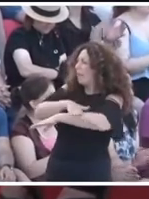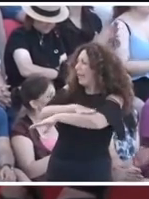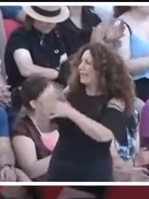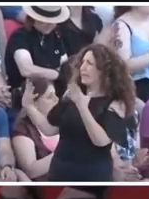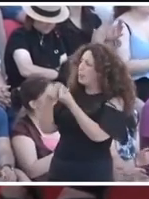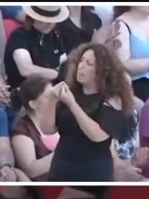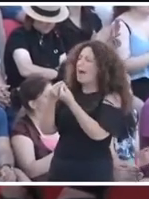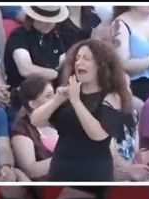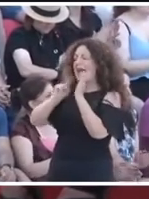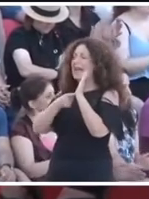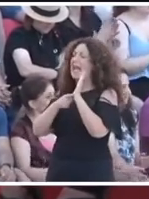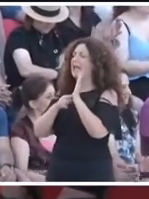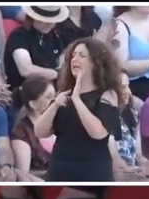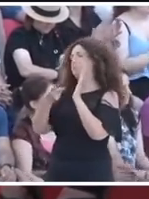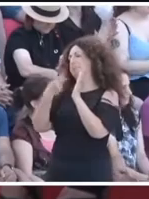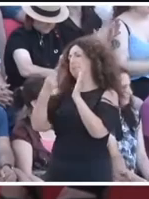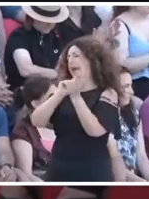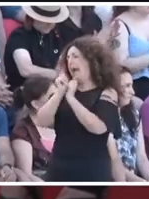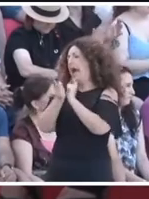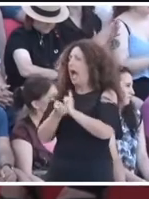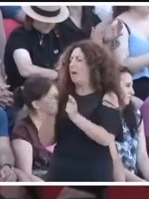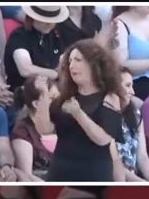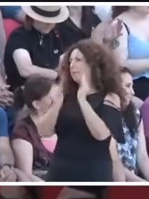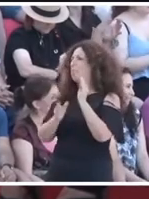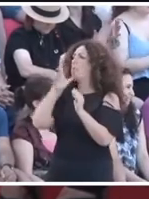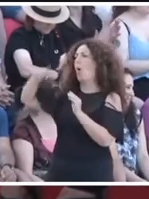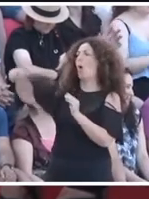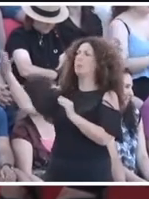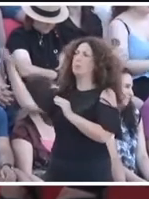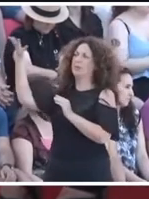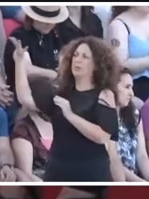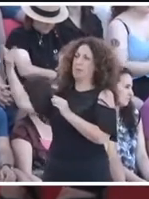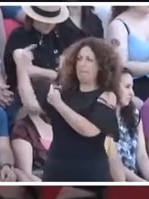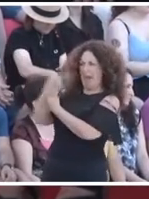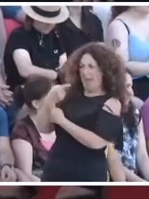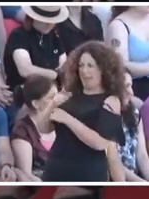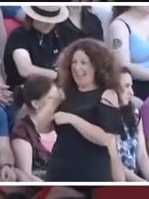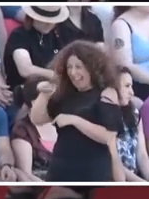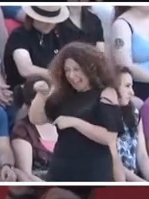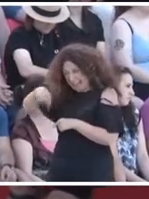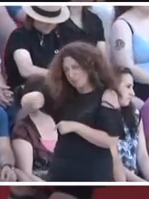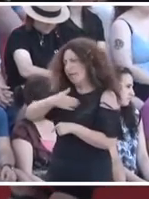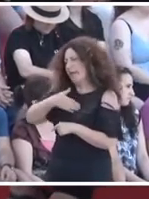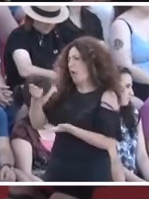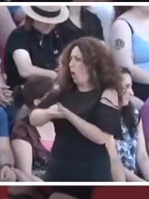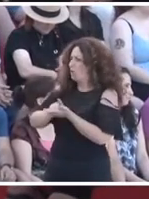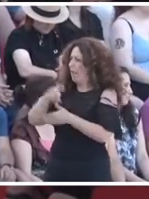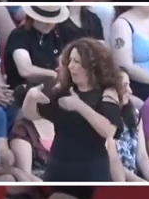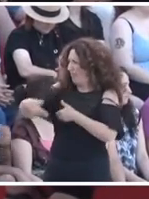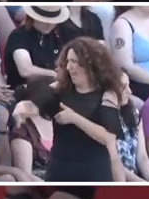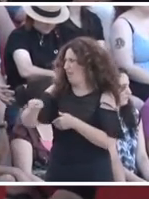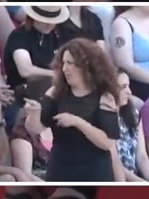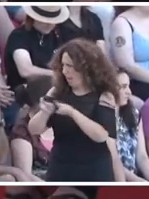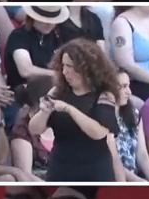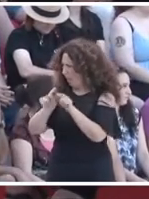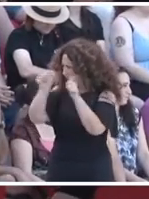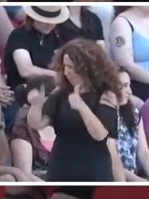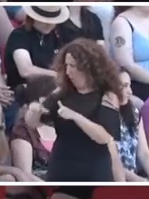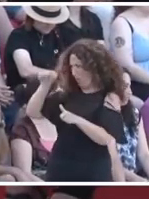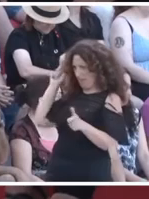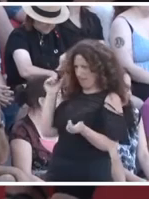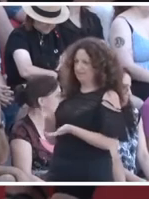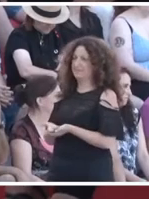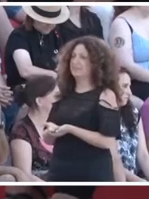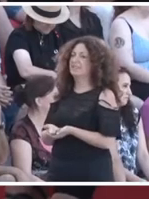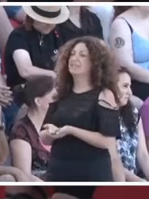cambian la ley que no les gusta. Eso es lo que quieren en estas elecciones. Y mirad,